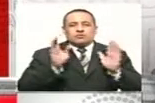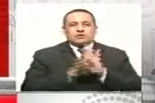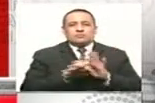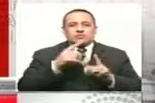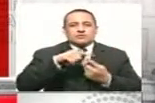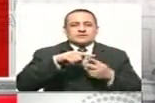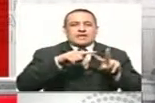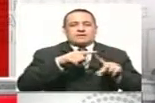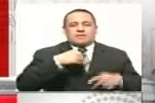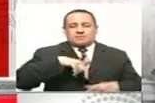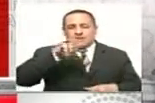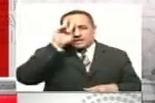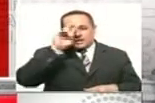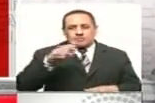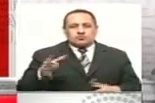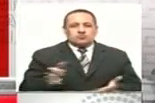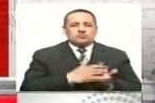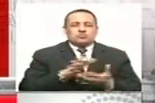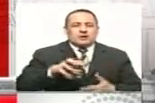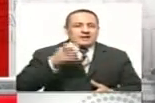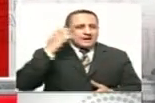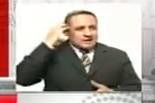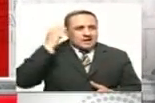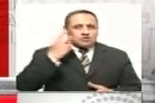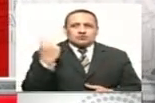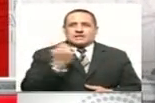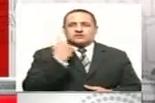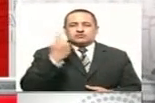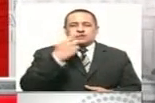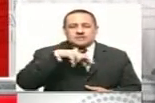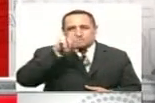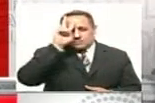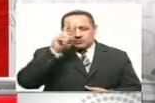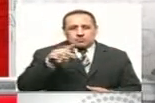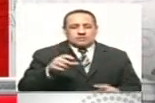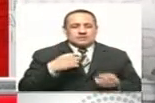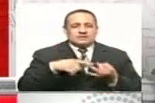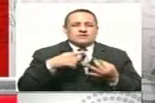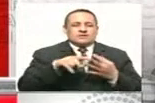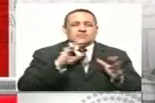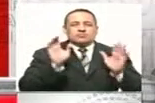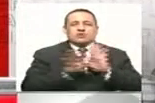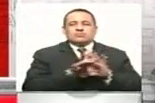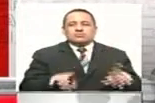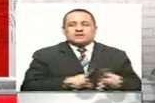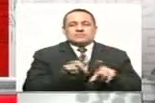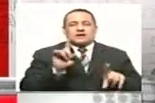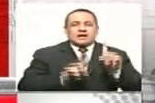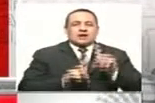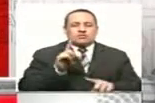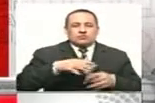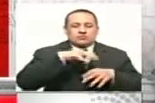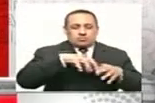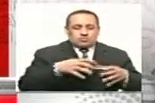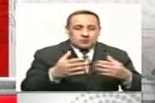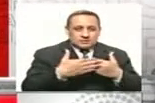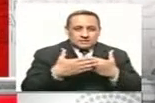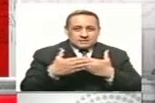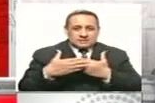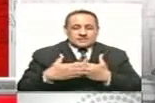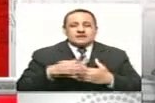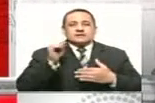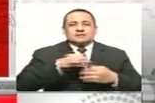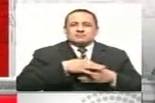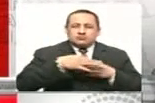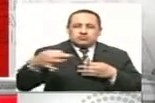Perú, no llega el Radio Nacional, excepto solamente en las zonas urbanas, en las capitales de